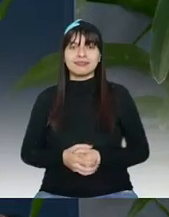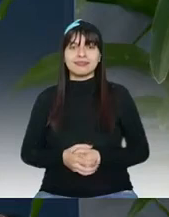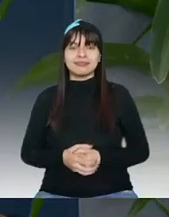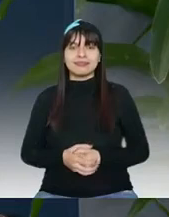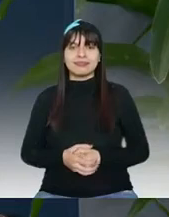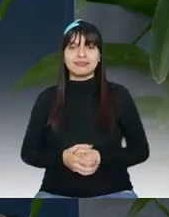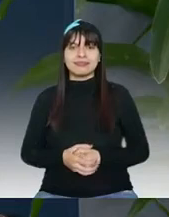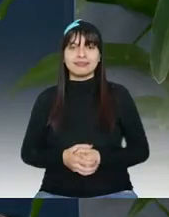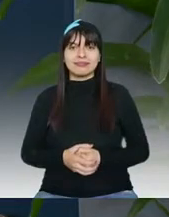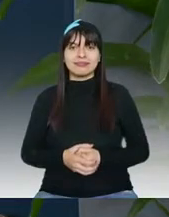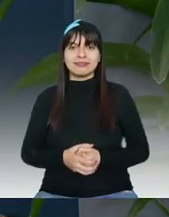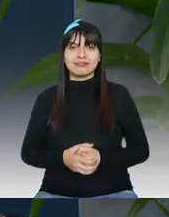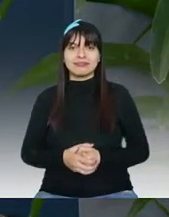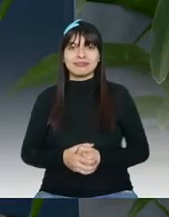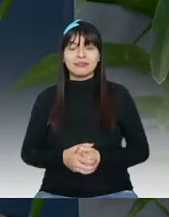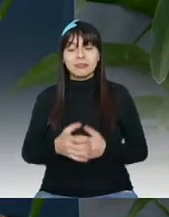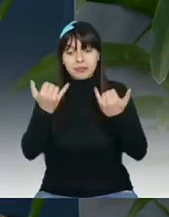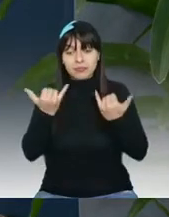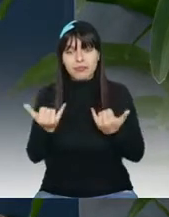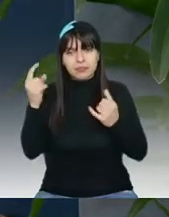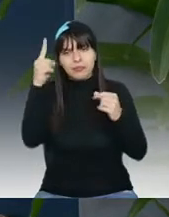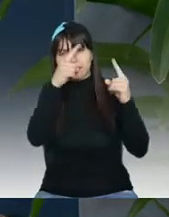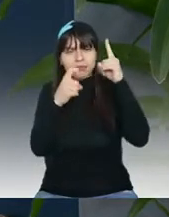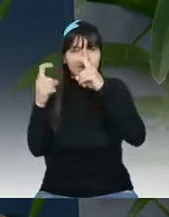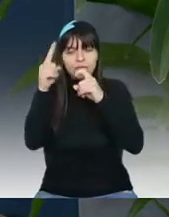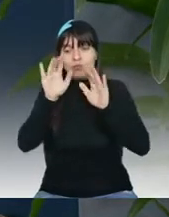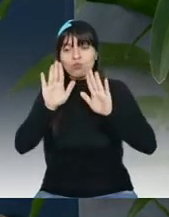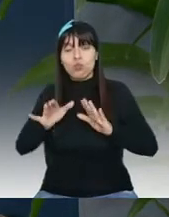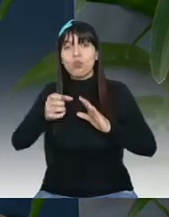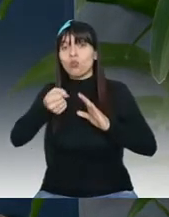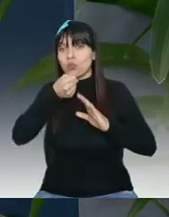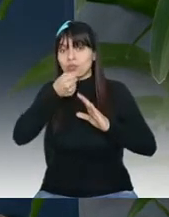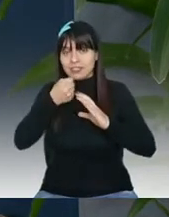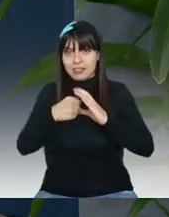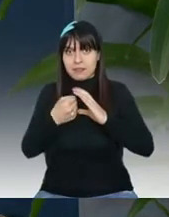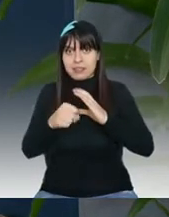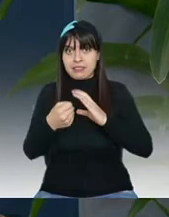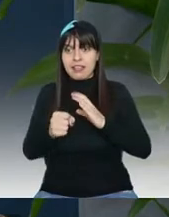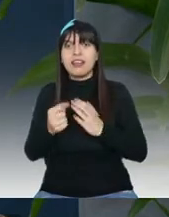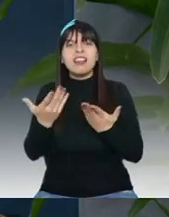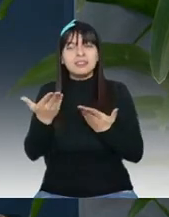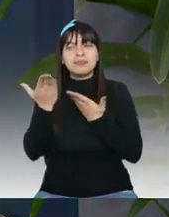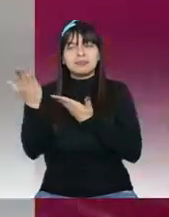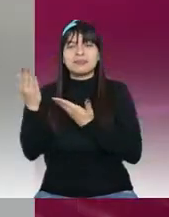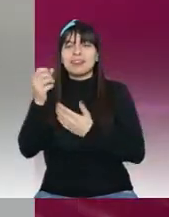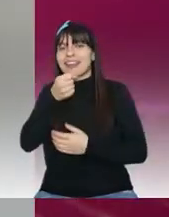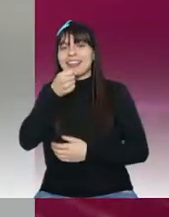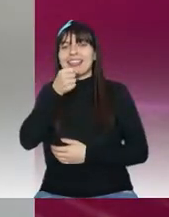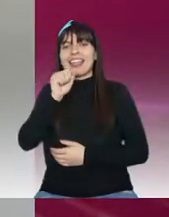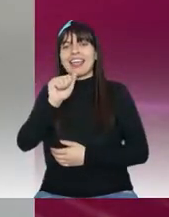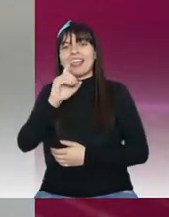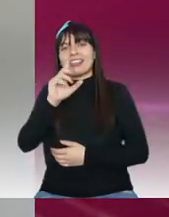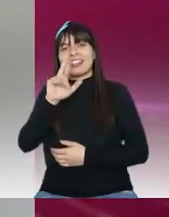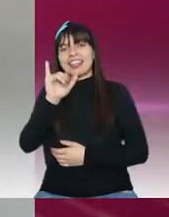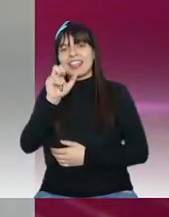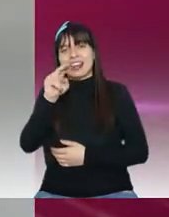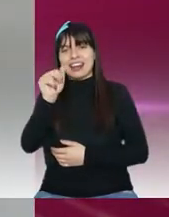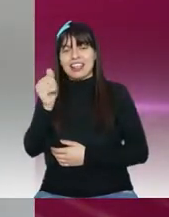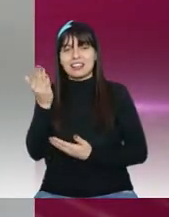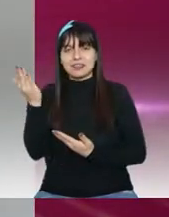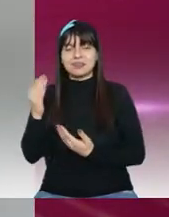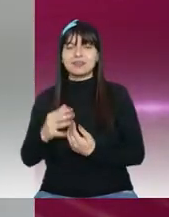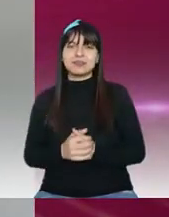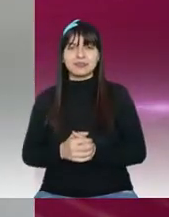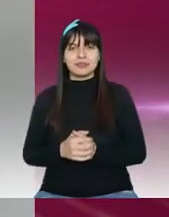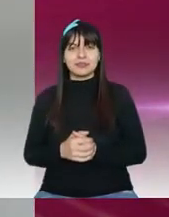y nuestra reflexión de hoy en noticias capital la tiene la cantante adriana lucia yo creo que esto tiene que